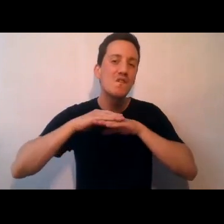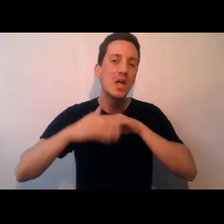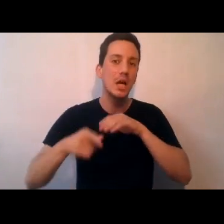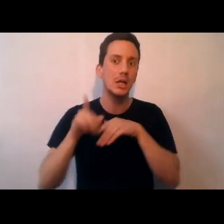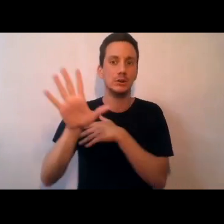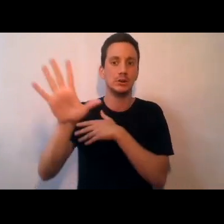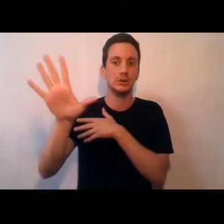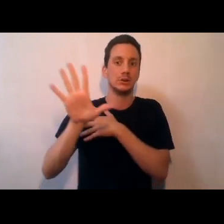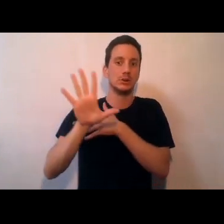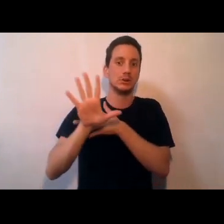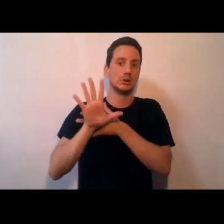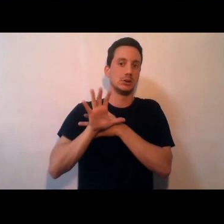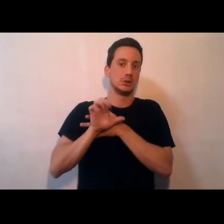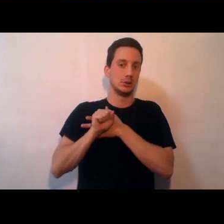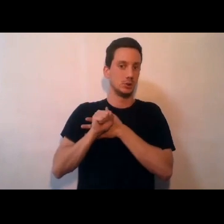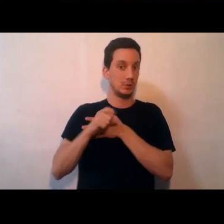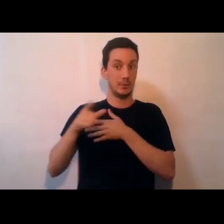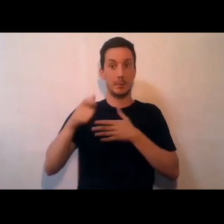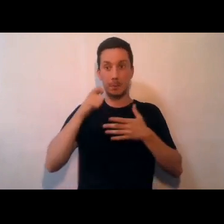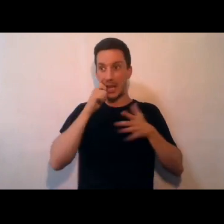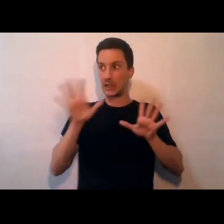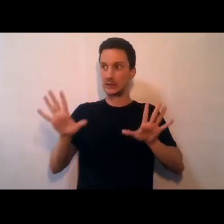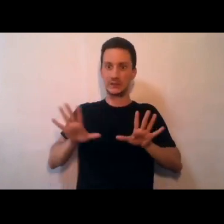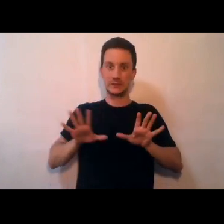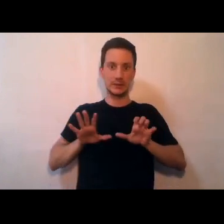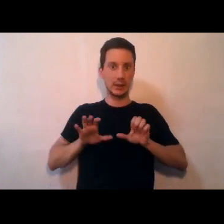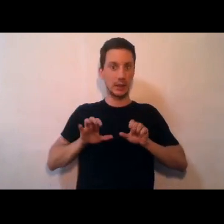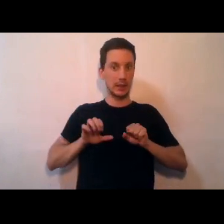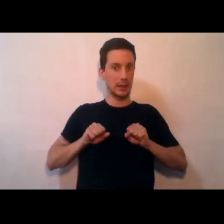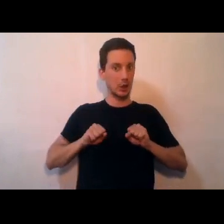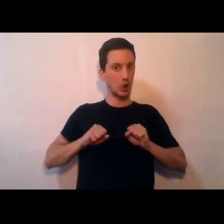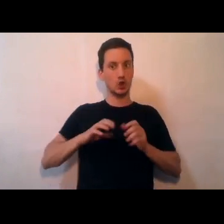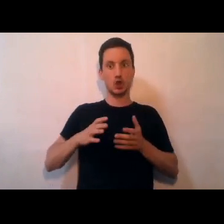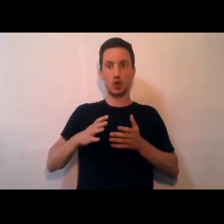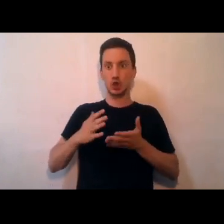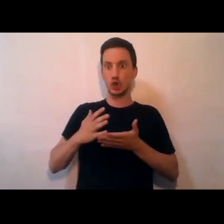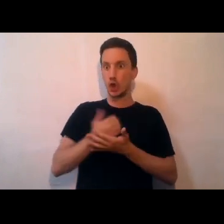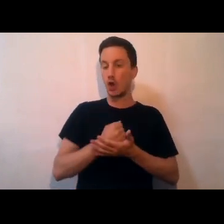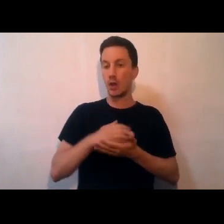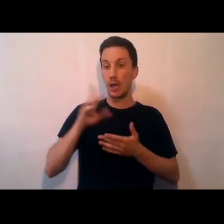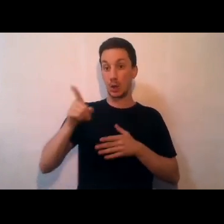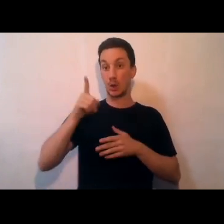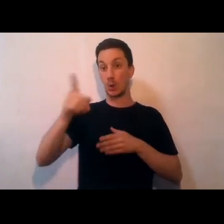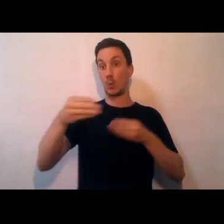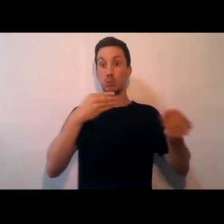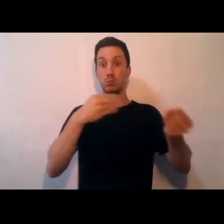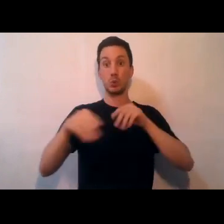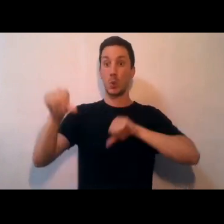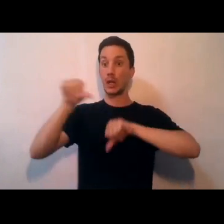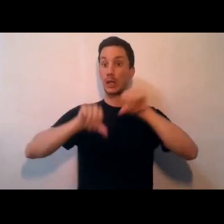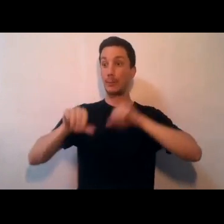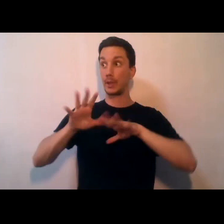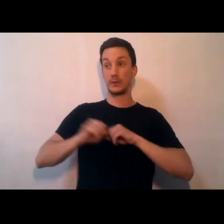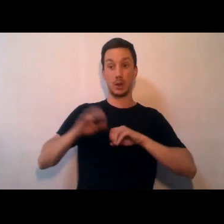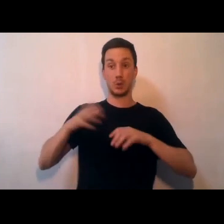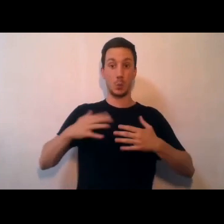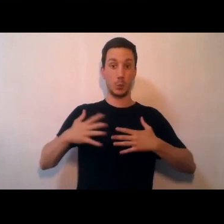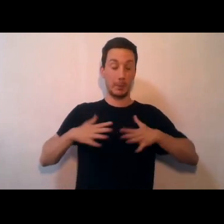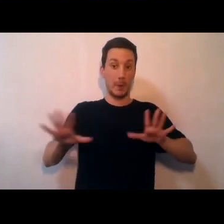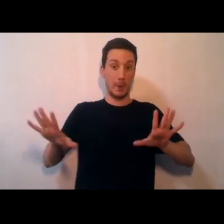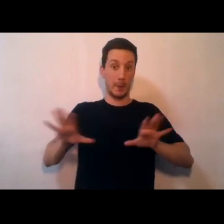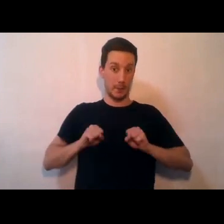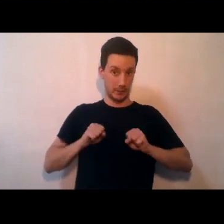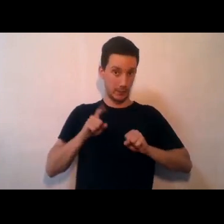¿no? Su piel lo absorbe todo. Si le das productos químicos, pues lo absorben también. Ya